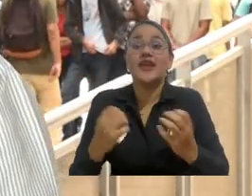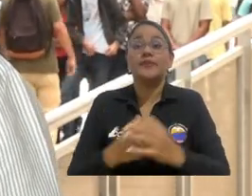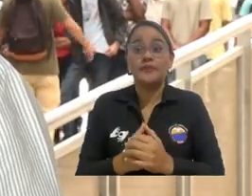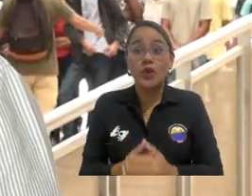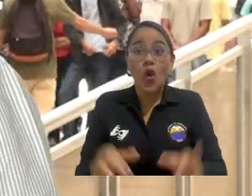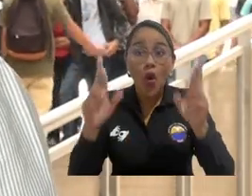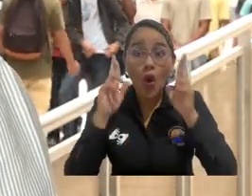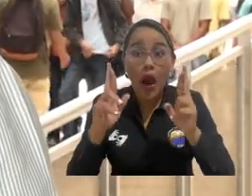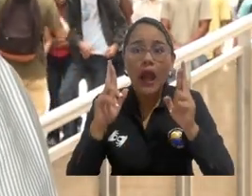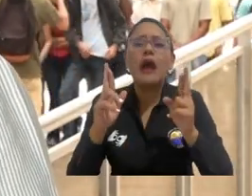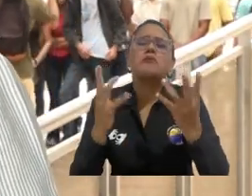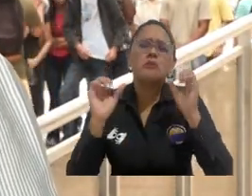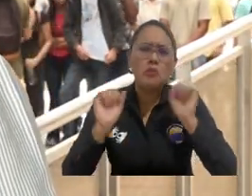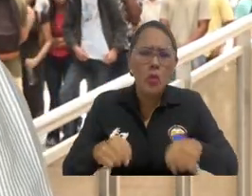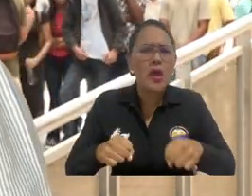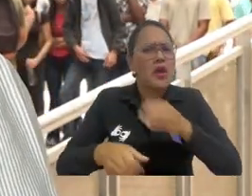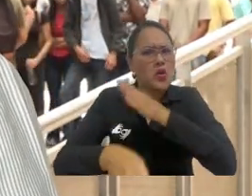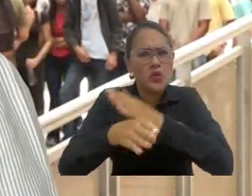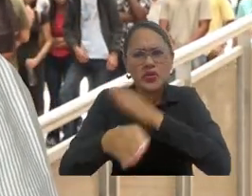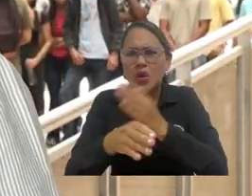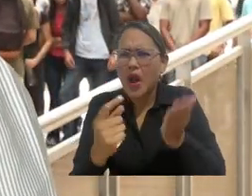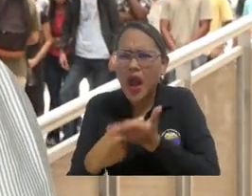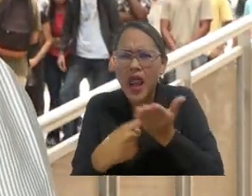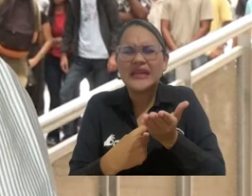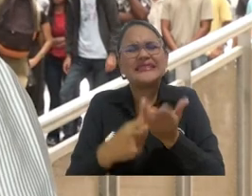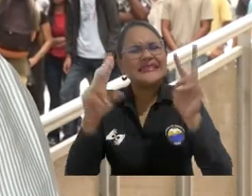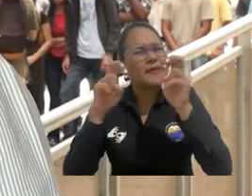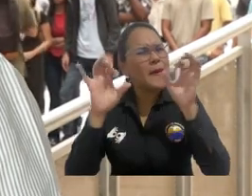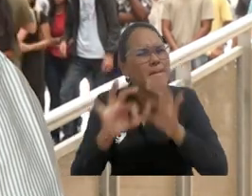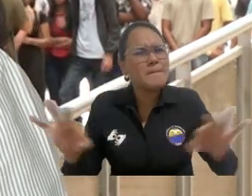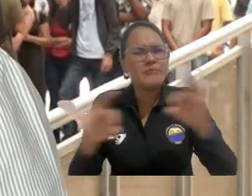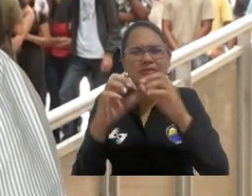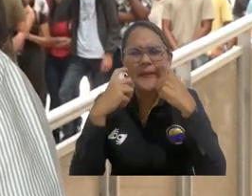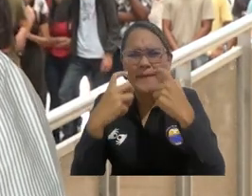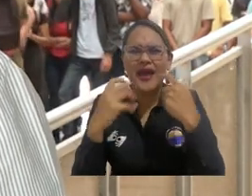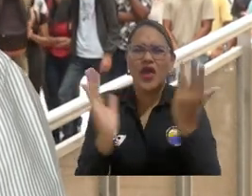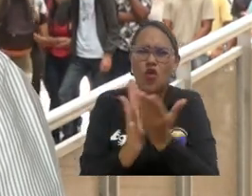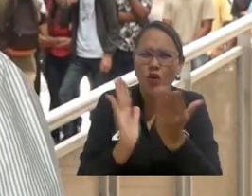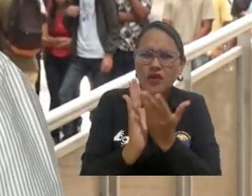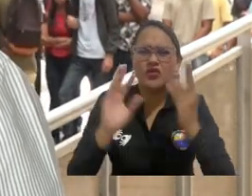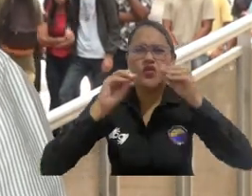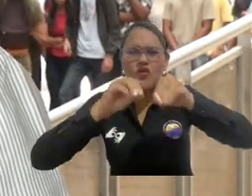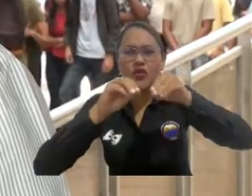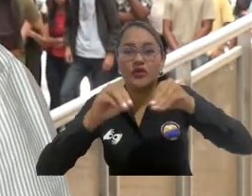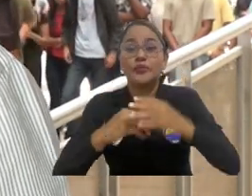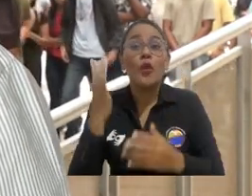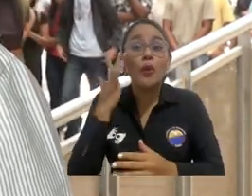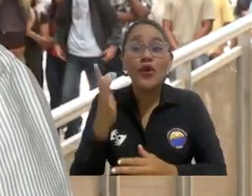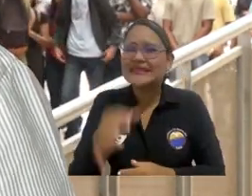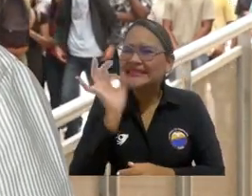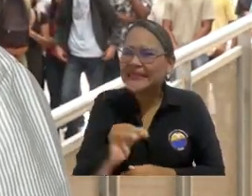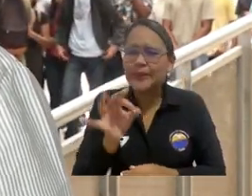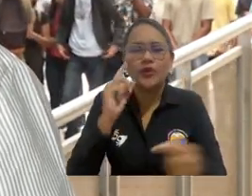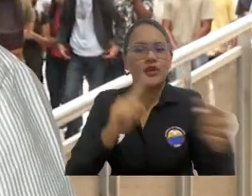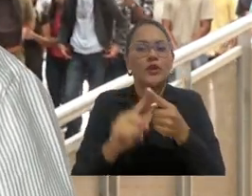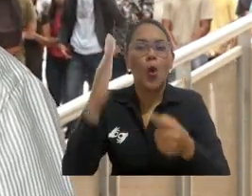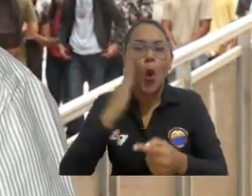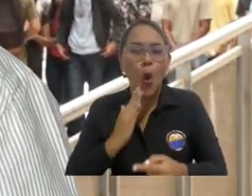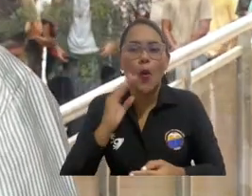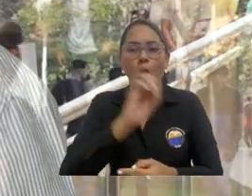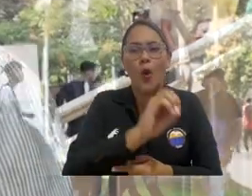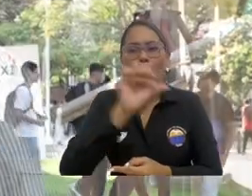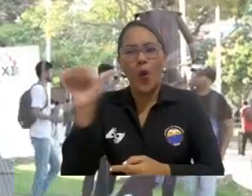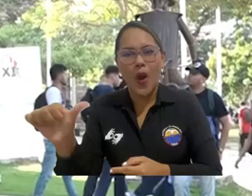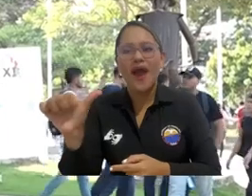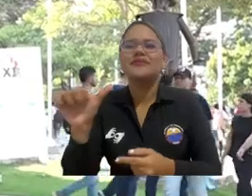se mantenga vigente, que podamos discutir con ustedes los temas que hoy son prioritarios en la educación y en la formación, porque cada vez tenemos que garantizar que